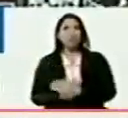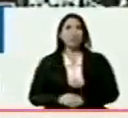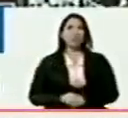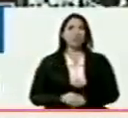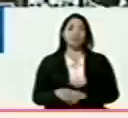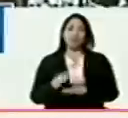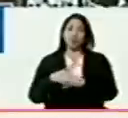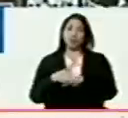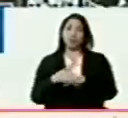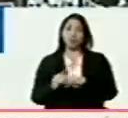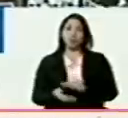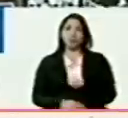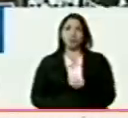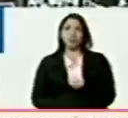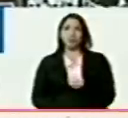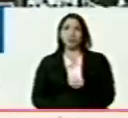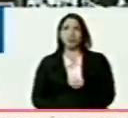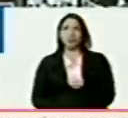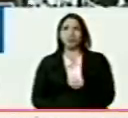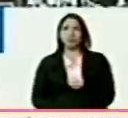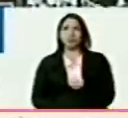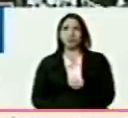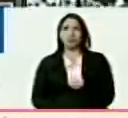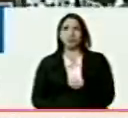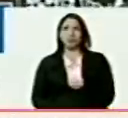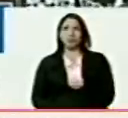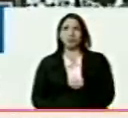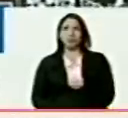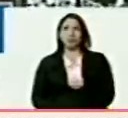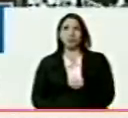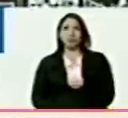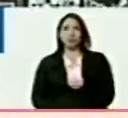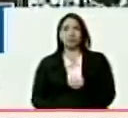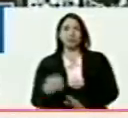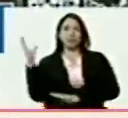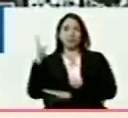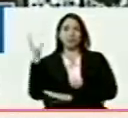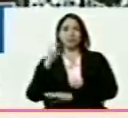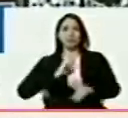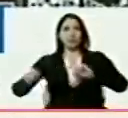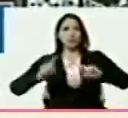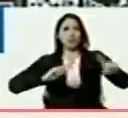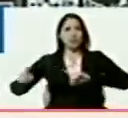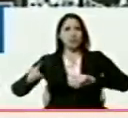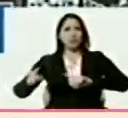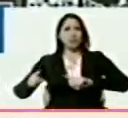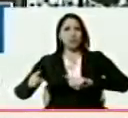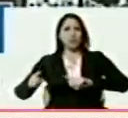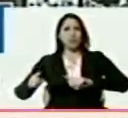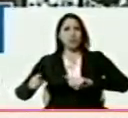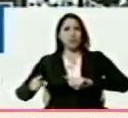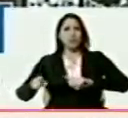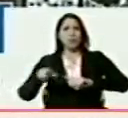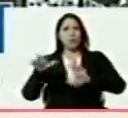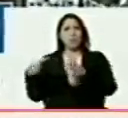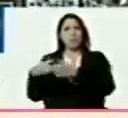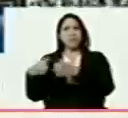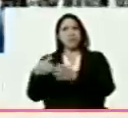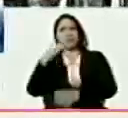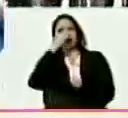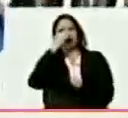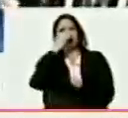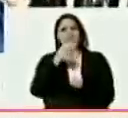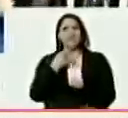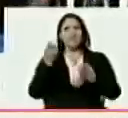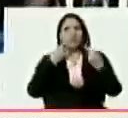perdonen, Colombia la dirige el terrorismo, la dirige la narcopolítica, el paramilitarismo lo